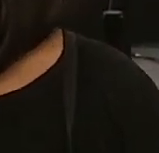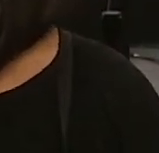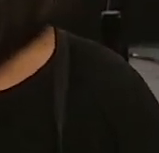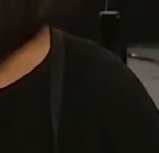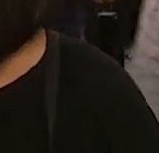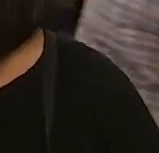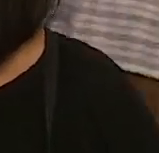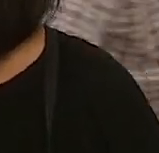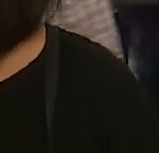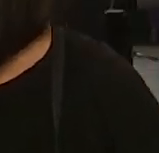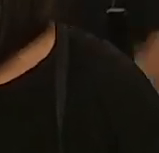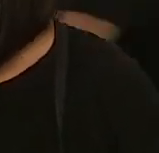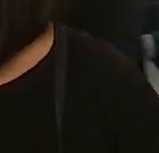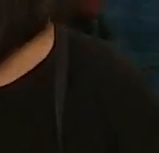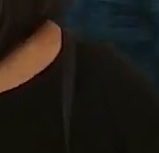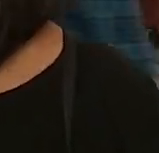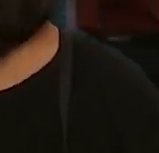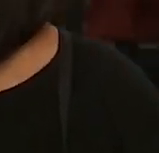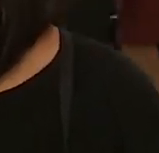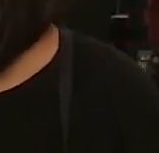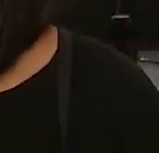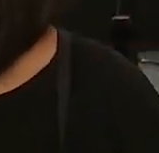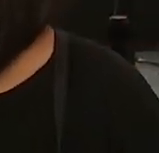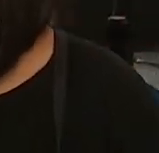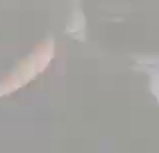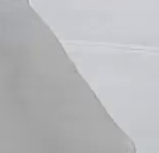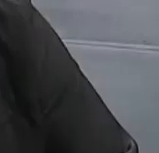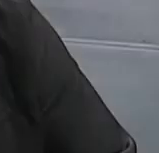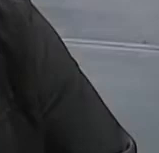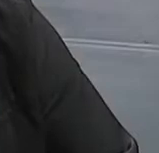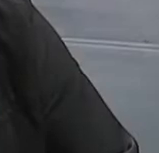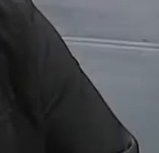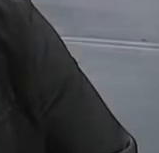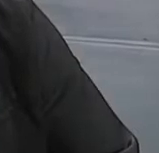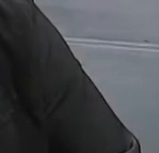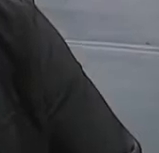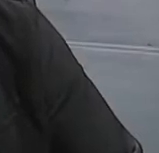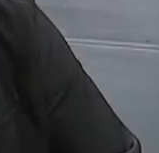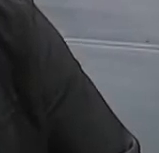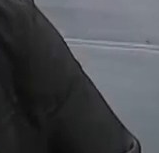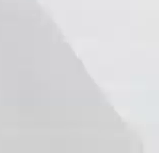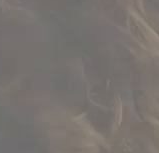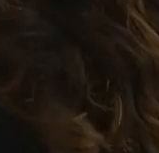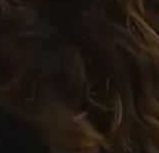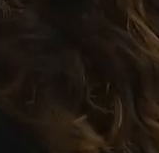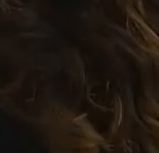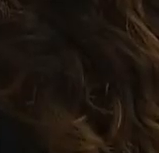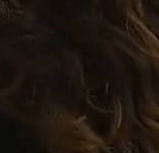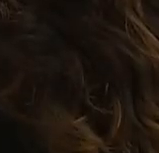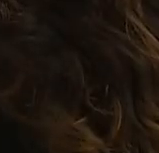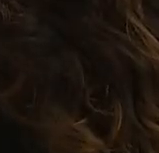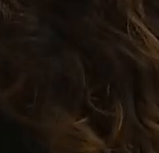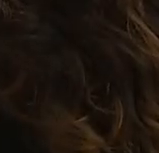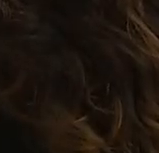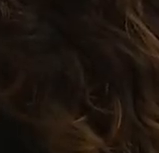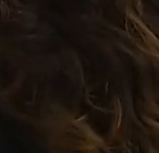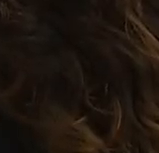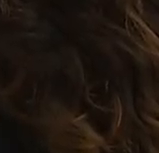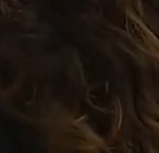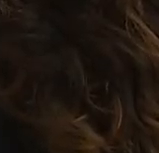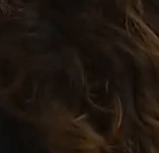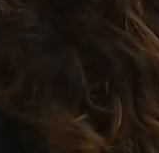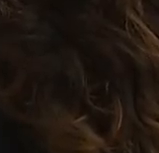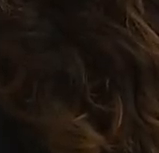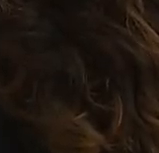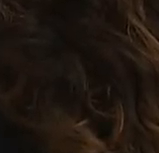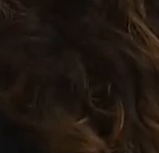lugar estamos para poder lograr nuestra meta. Que no nos demos por vencidos. Otro personaje que participó en la